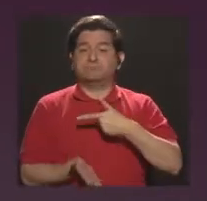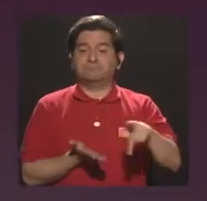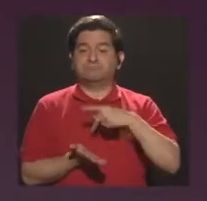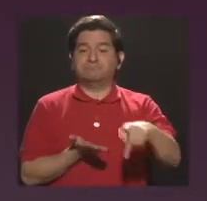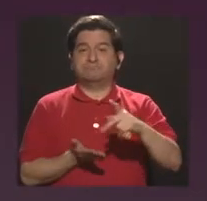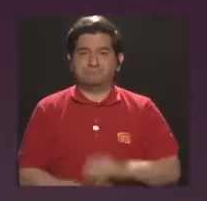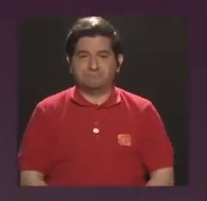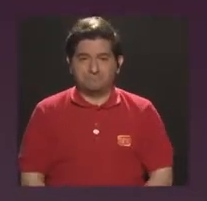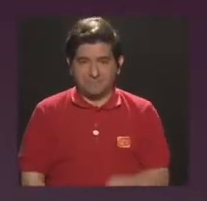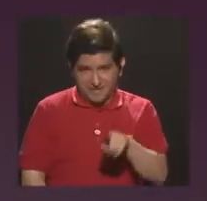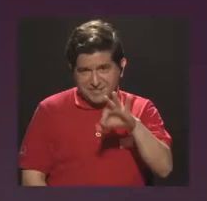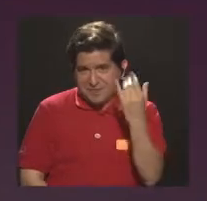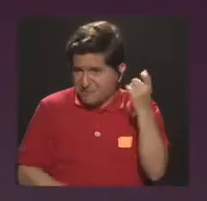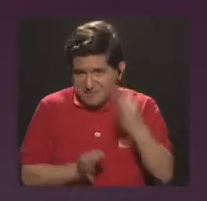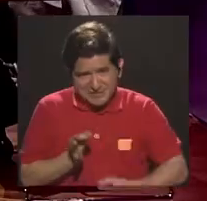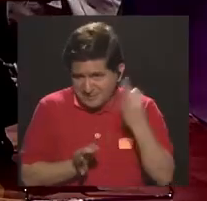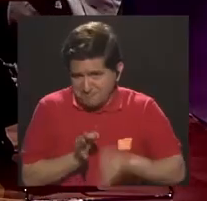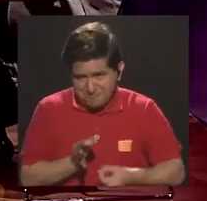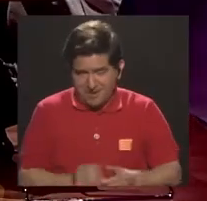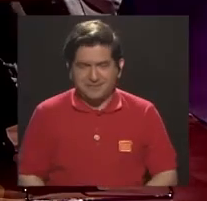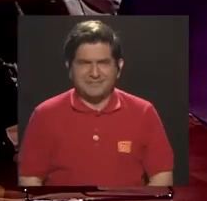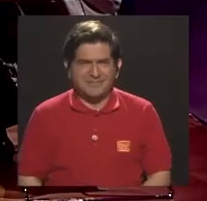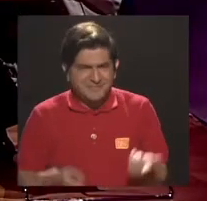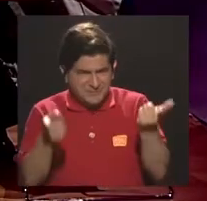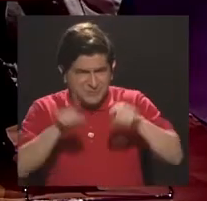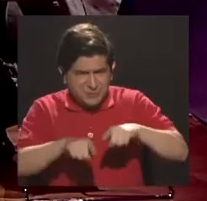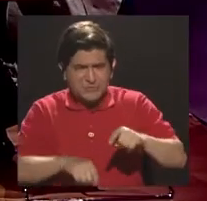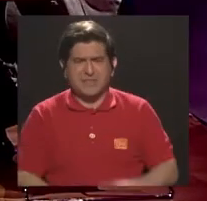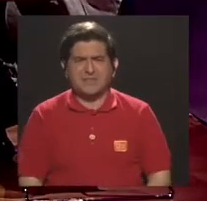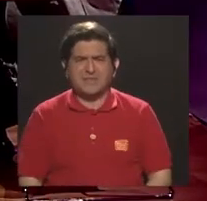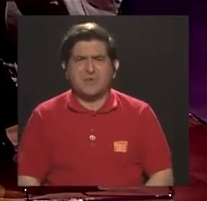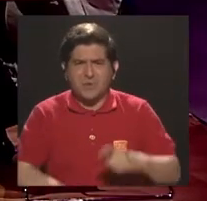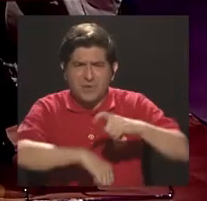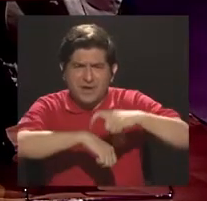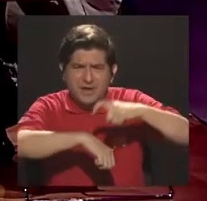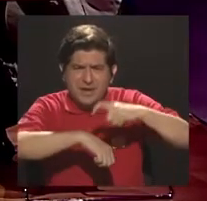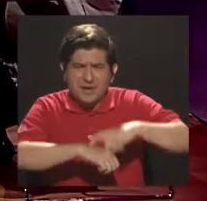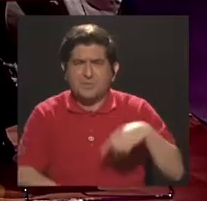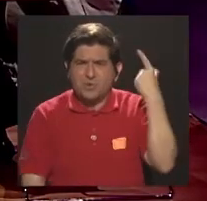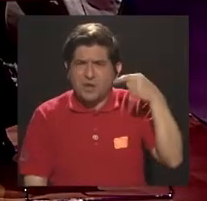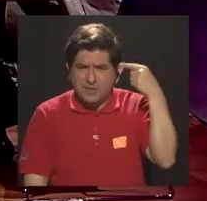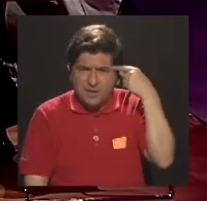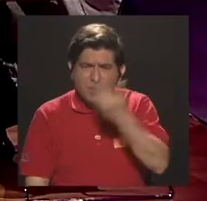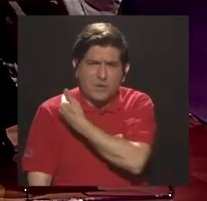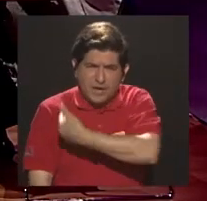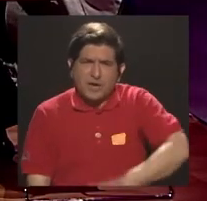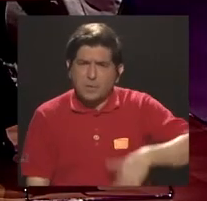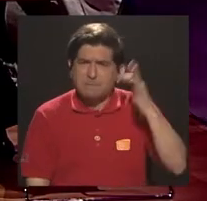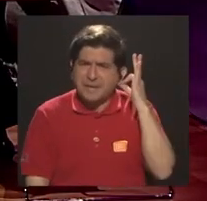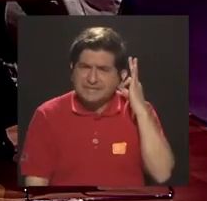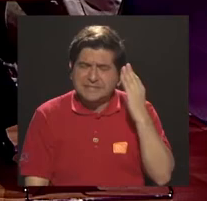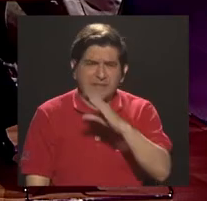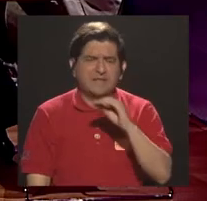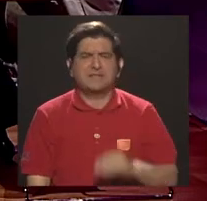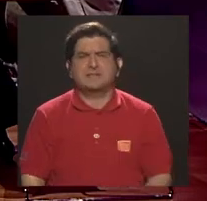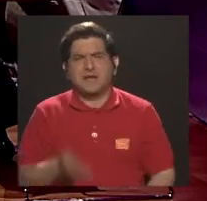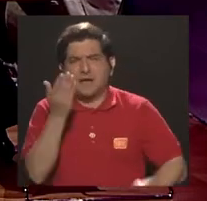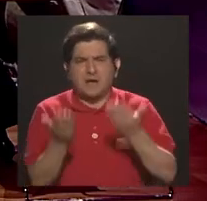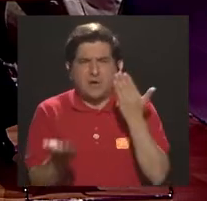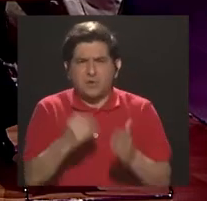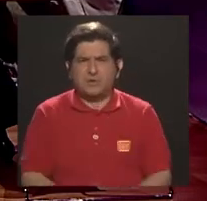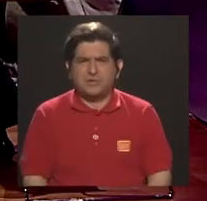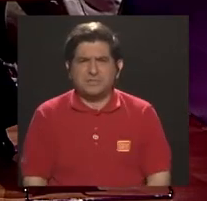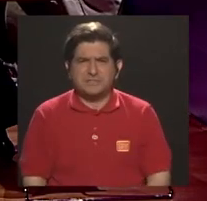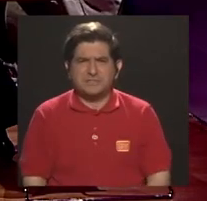pagar para ponerle sencillo eso ocurrió durante el periodo anterior de la administración de la presidenta o es en este